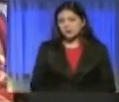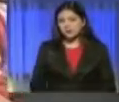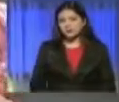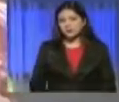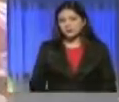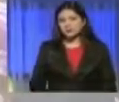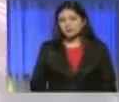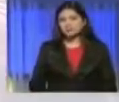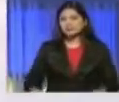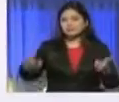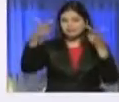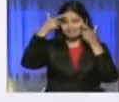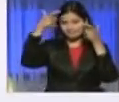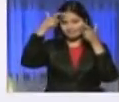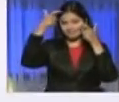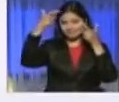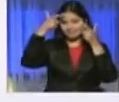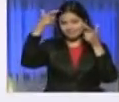Hugo Chávez Frías.